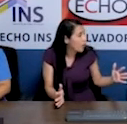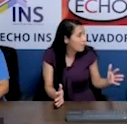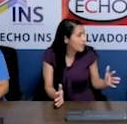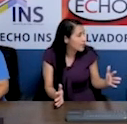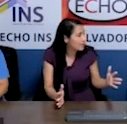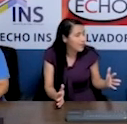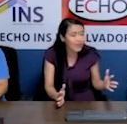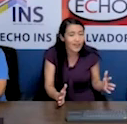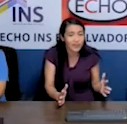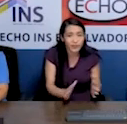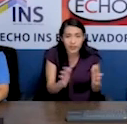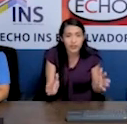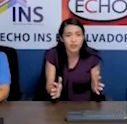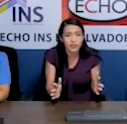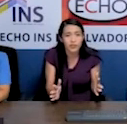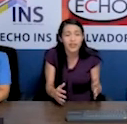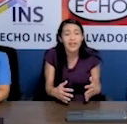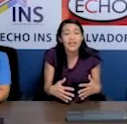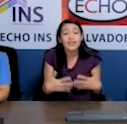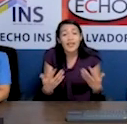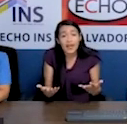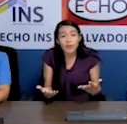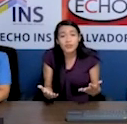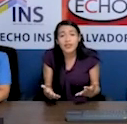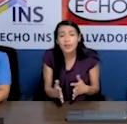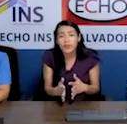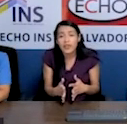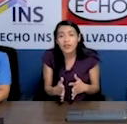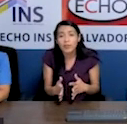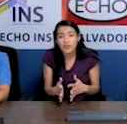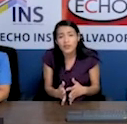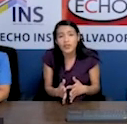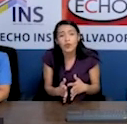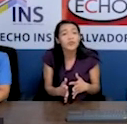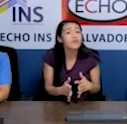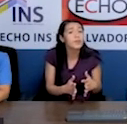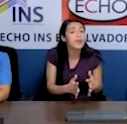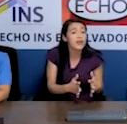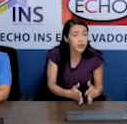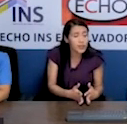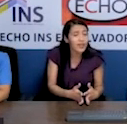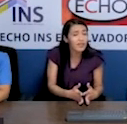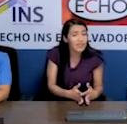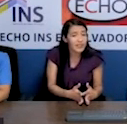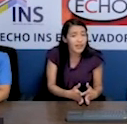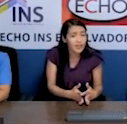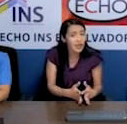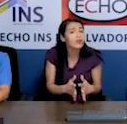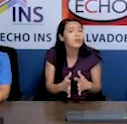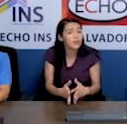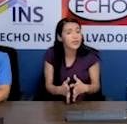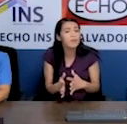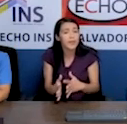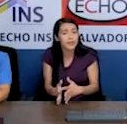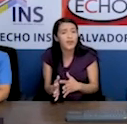otro mundo aparte, ¿verdad? Otra situación. Tratamos a la mayoría de los pacientes con una enfermedad crónica